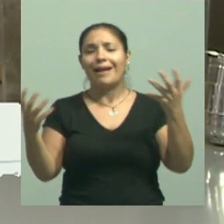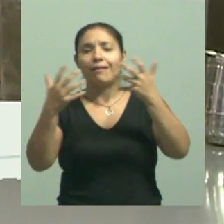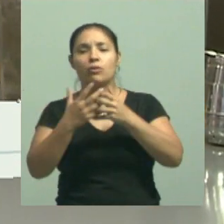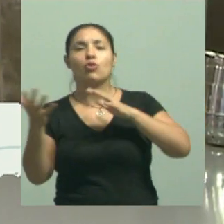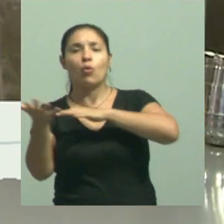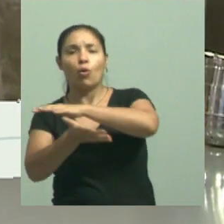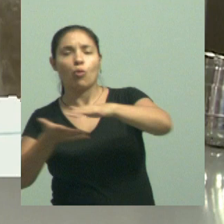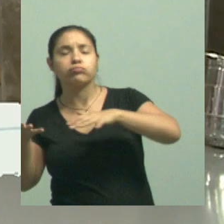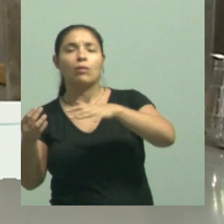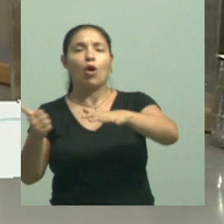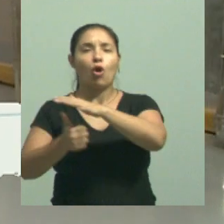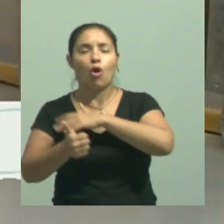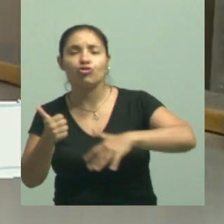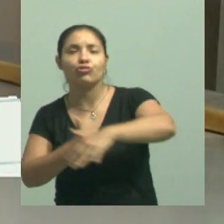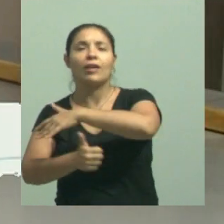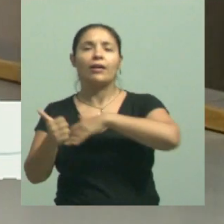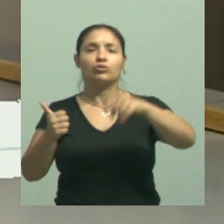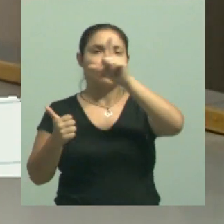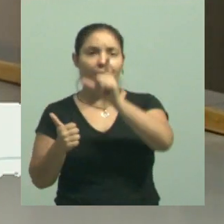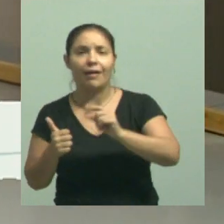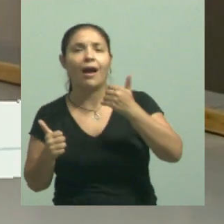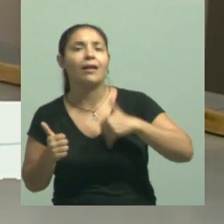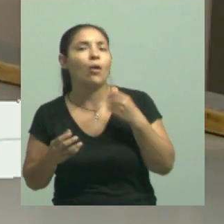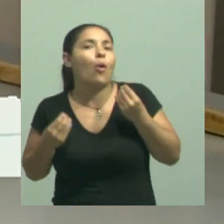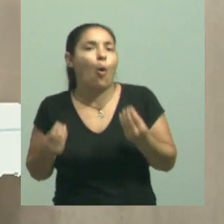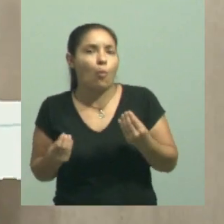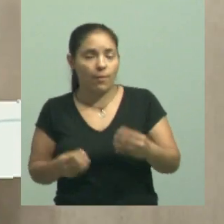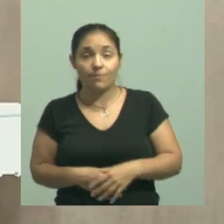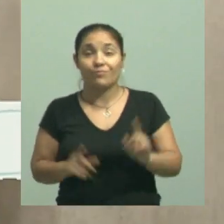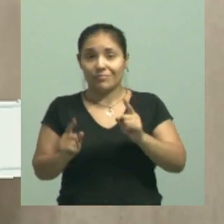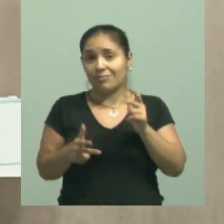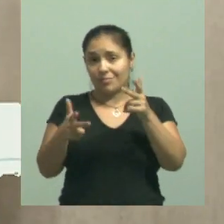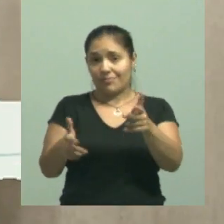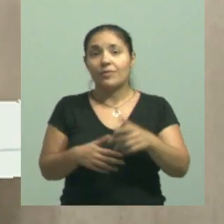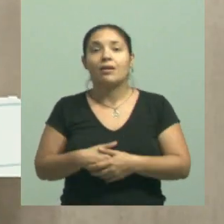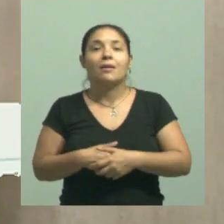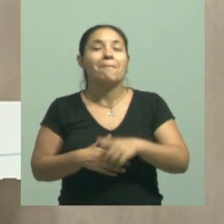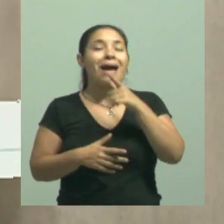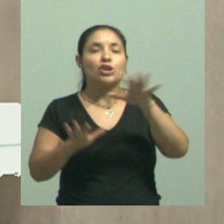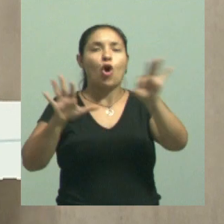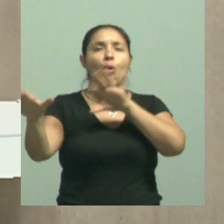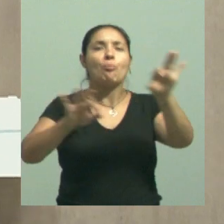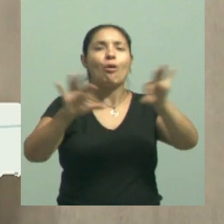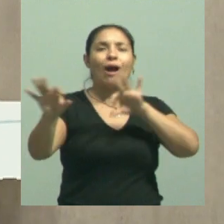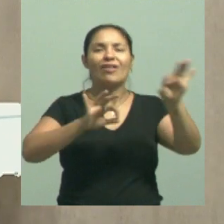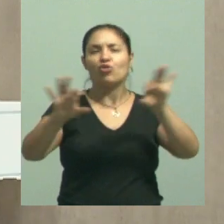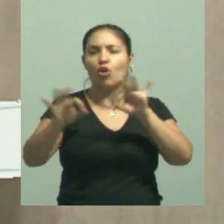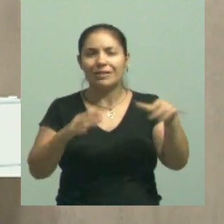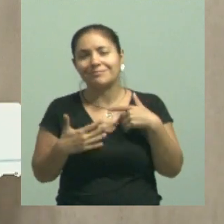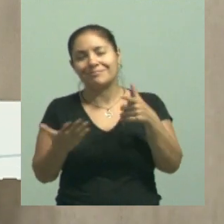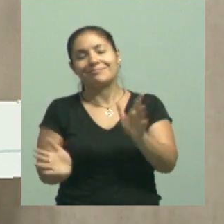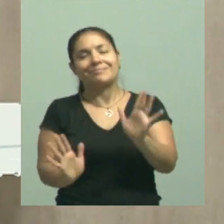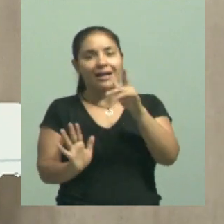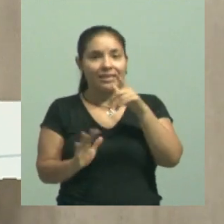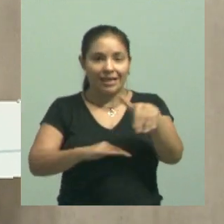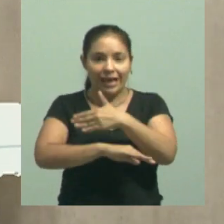¿no? Creo que justamente es lo que veníamos hablando al principio. Me parece que en Buenos Aires la convocatoria era algo así como que la calle nuestra, o sea, hay